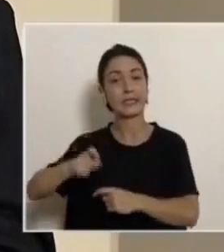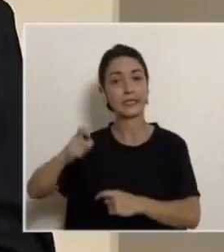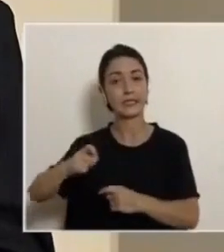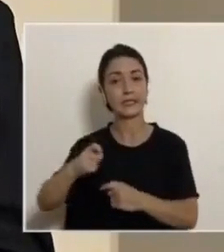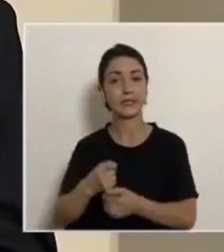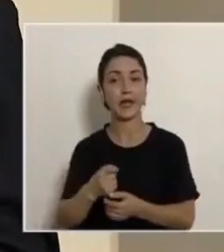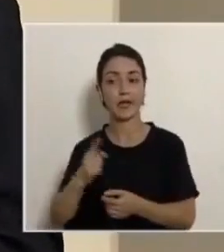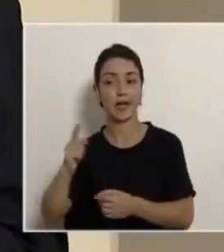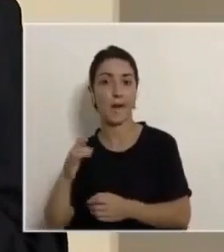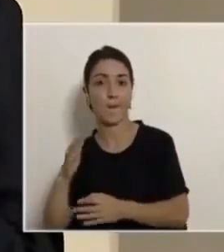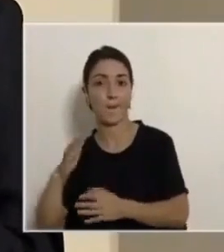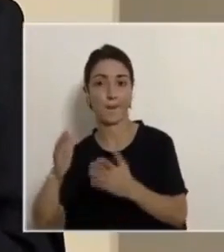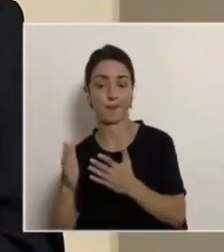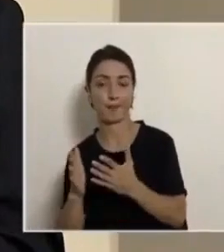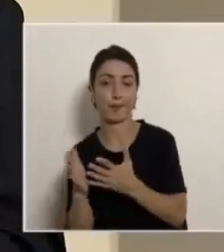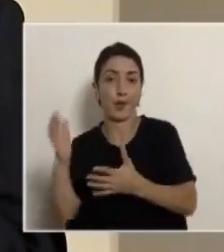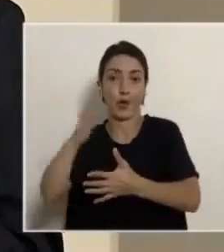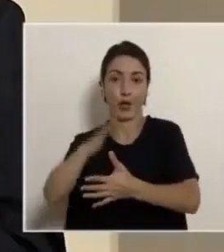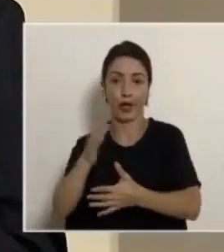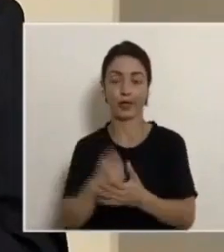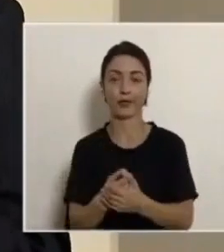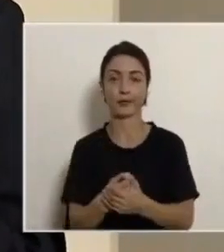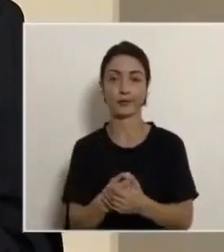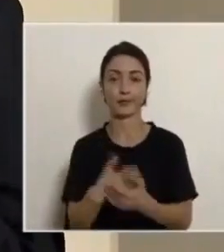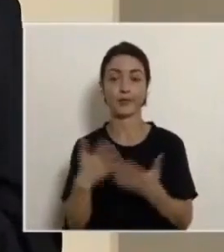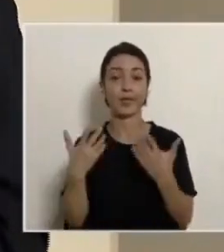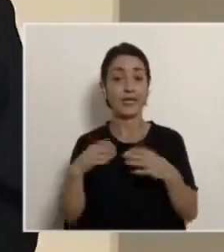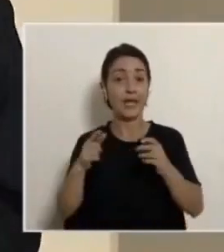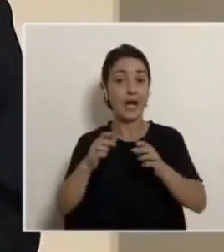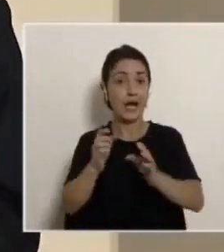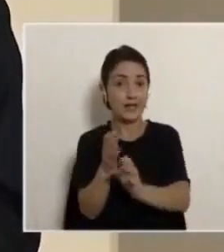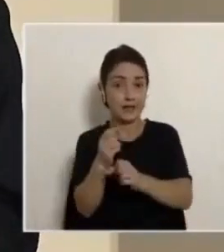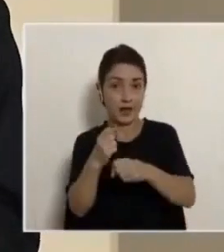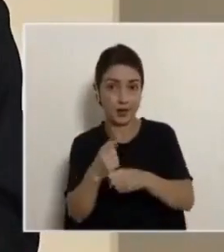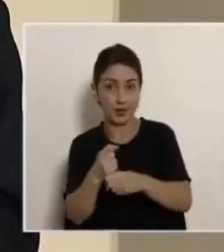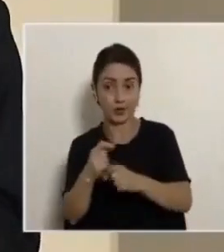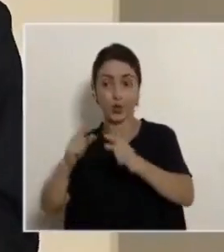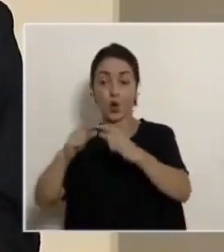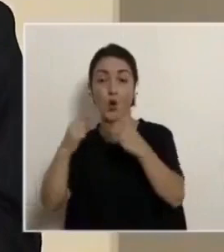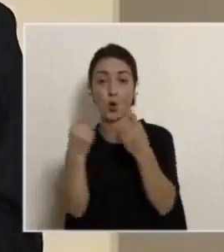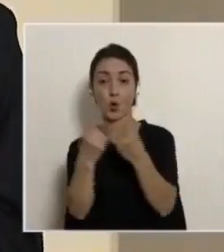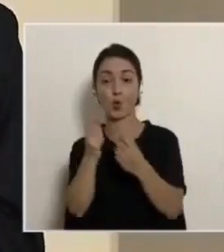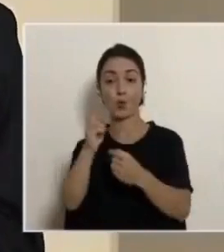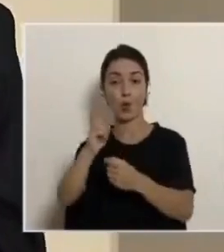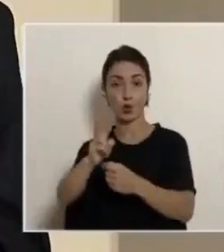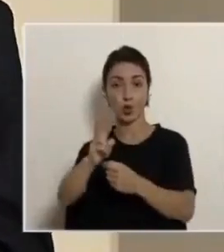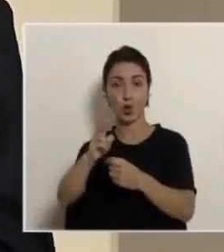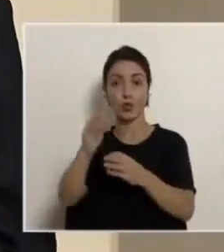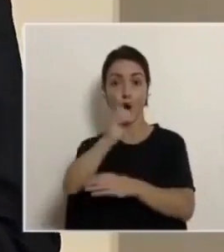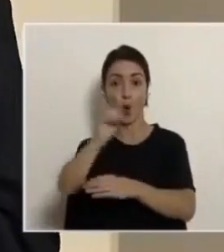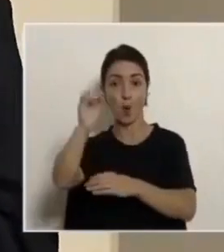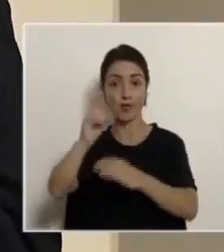recibir una prioridad. Eso se ha hecho en las áreas donde ya la vacunación del grupo 2 tiene un porcentaje tan